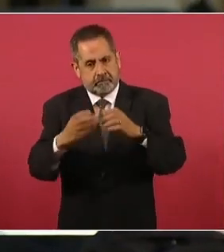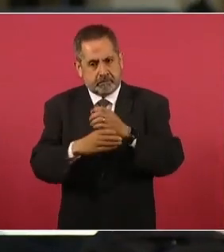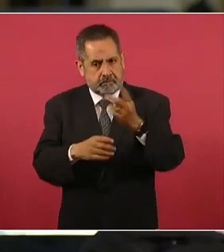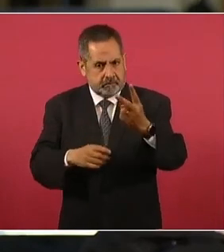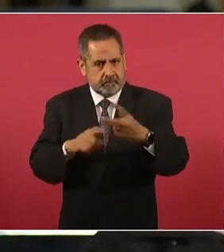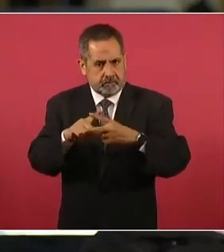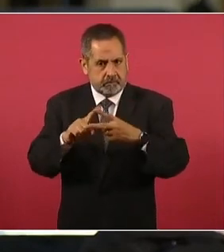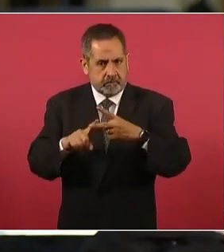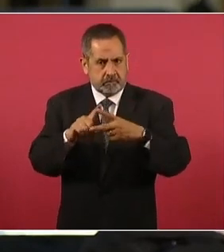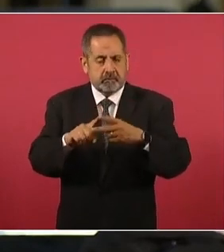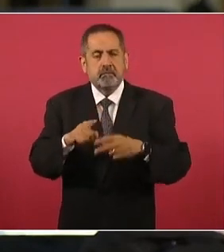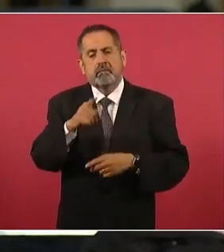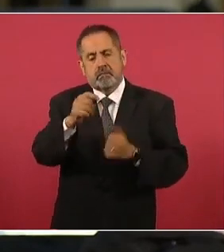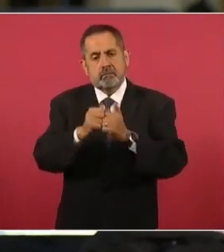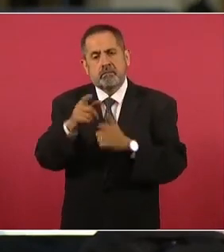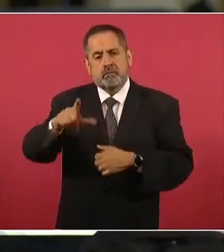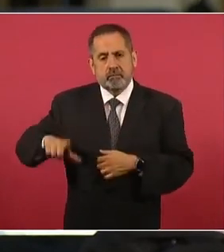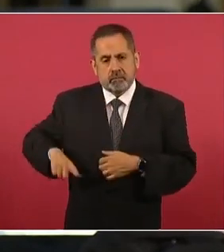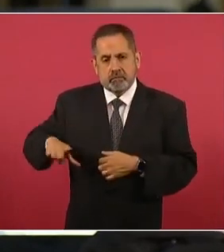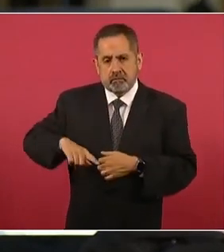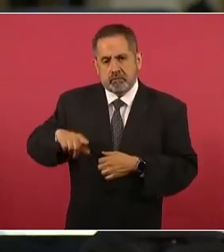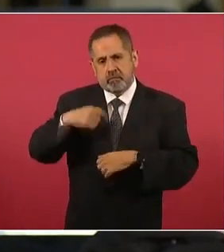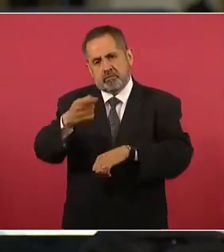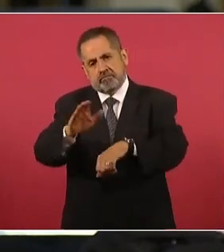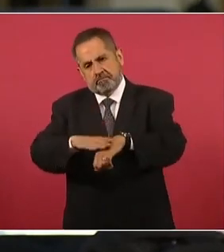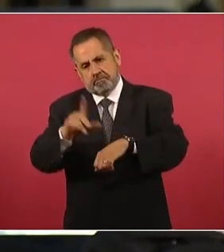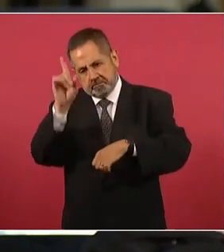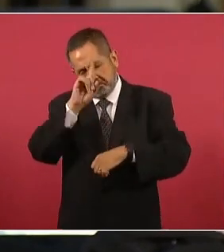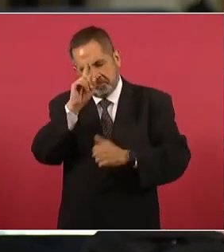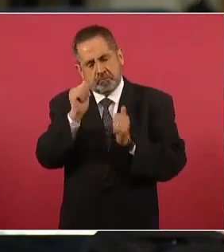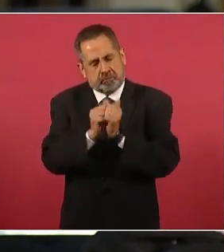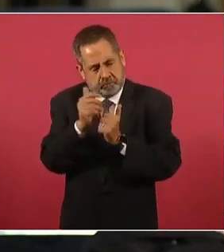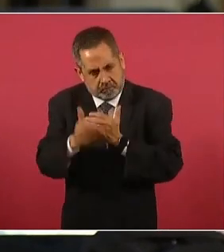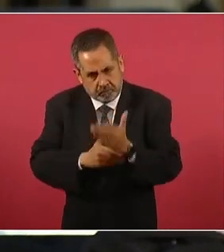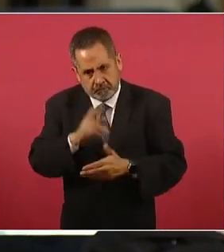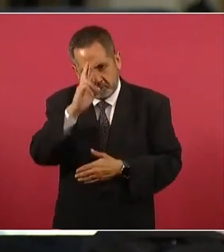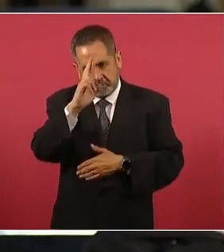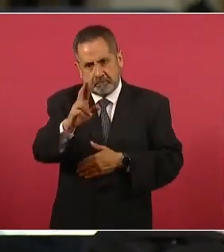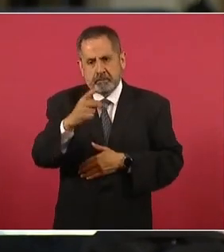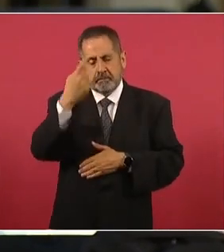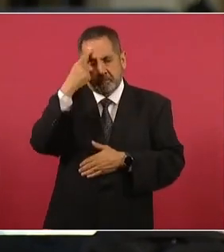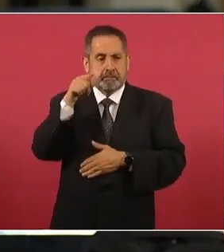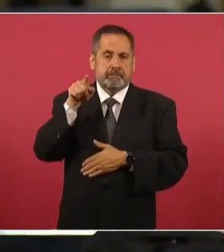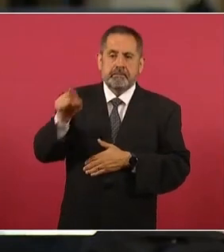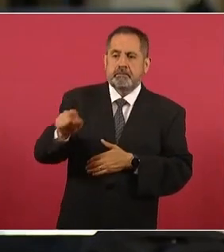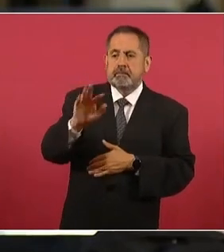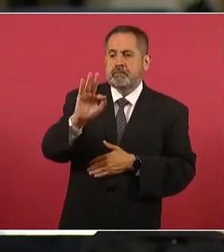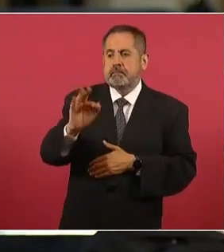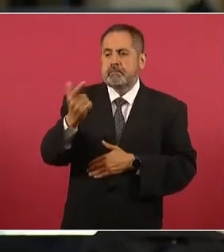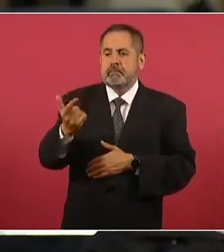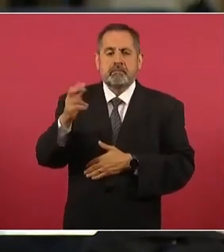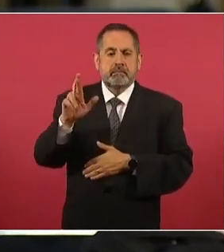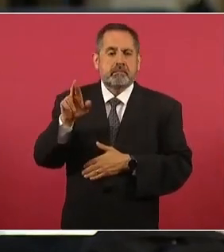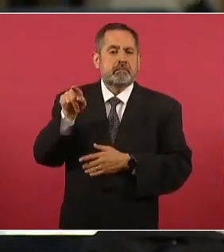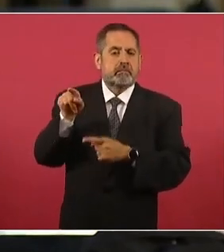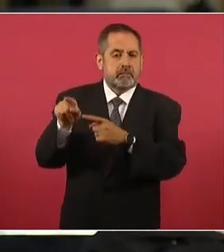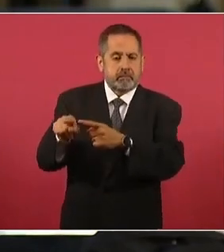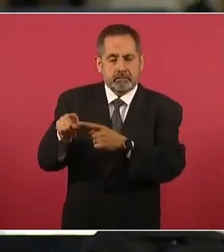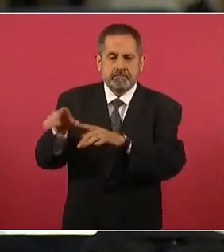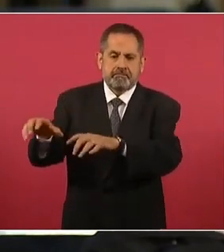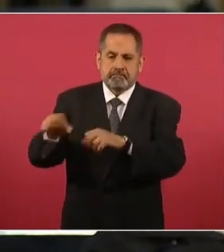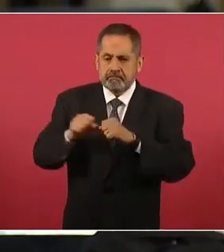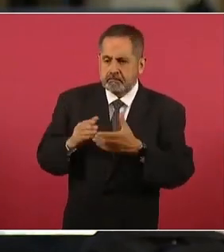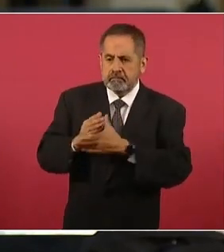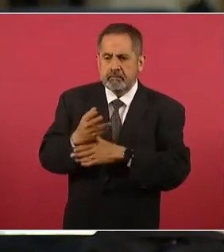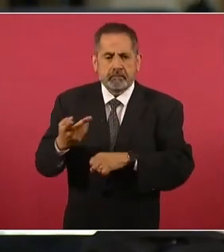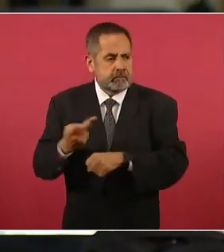a través de su gobierno lo exhorto de la manera más respetuosa que la Fiscalía General de la República atraiga